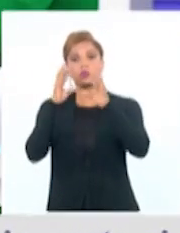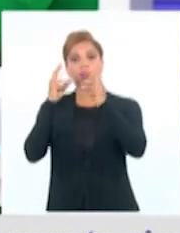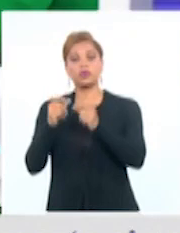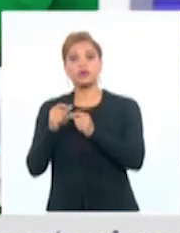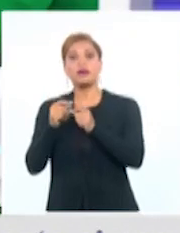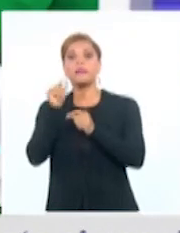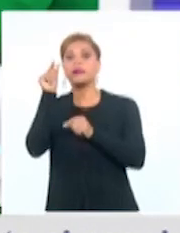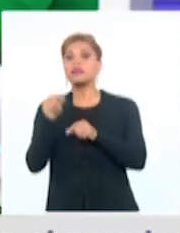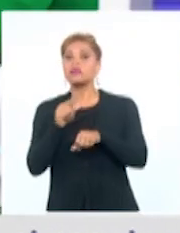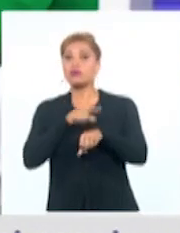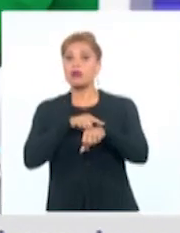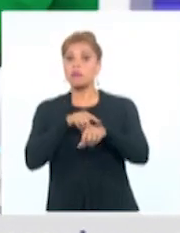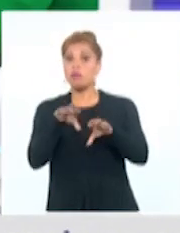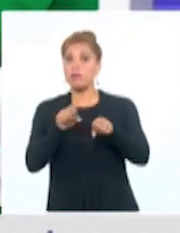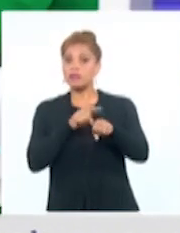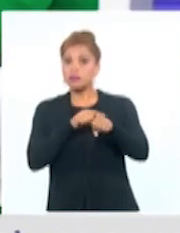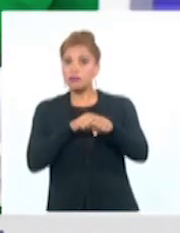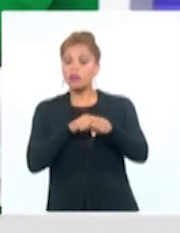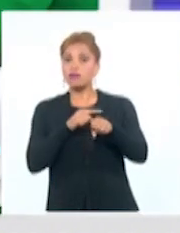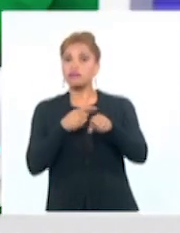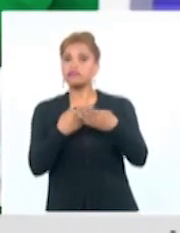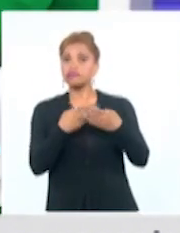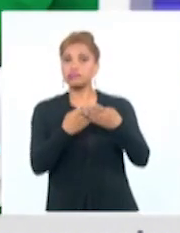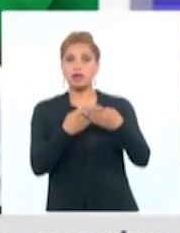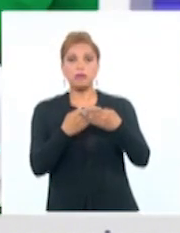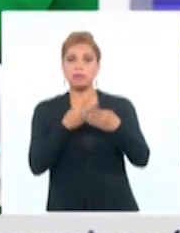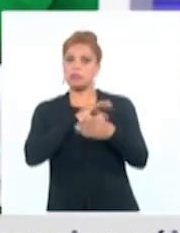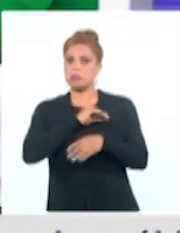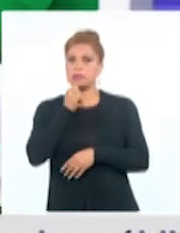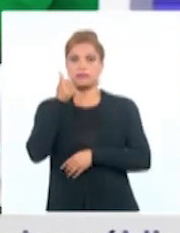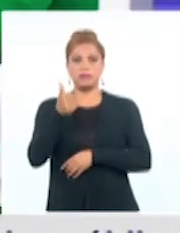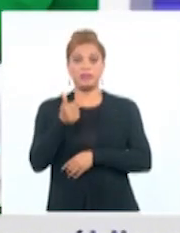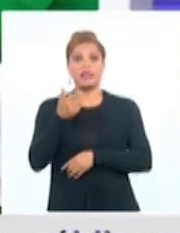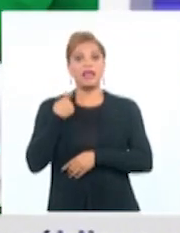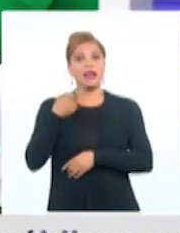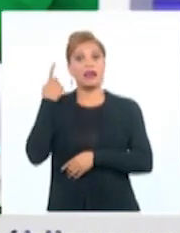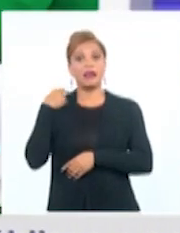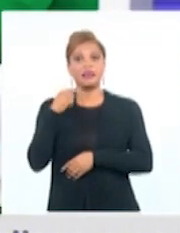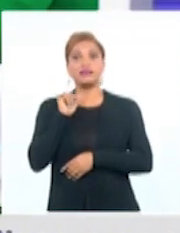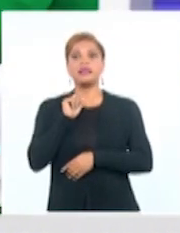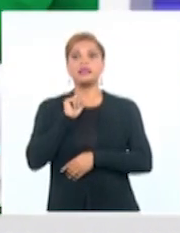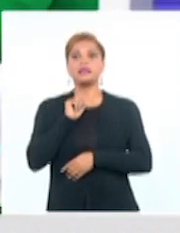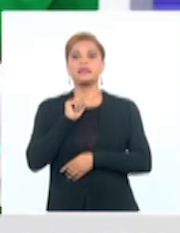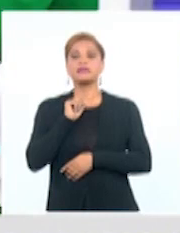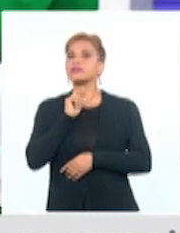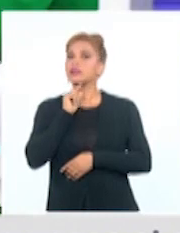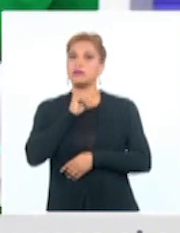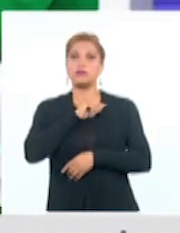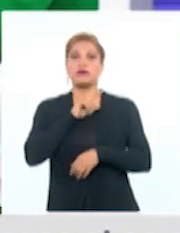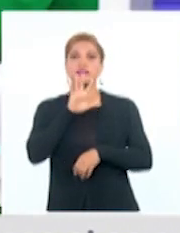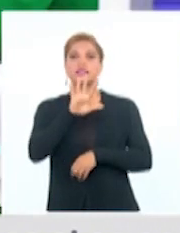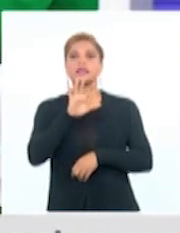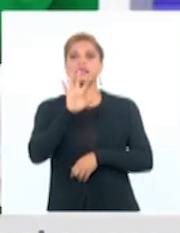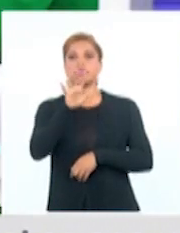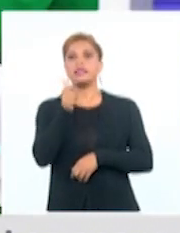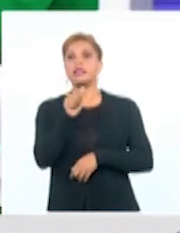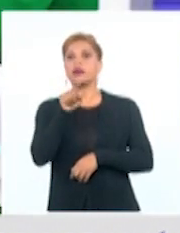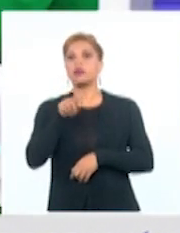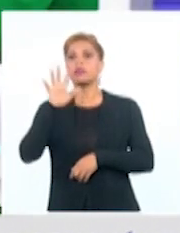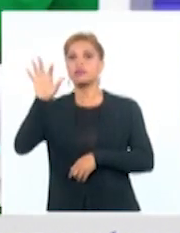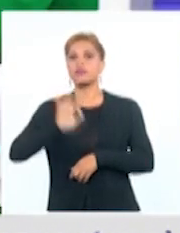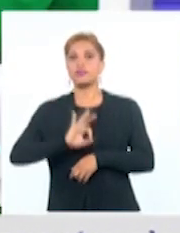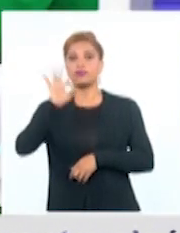asintomáticos, el 10,5% de los diagnosticados ayer asintomáticos en el momento que se hizo el